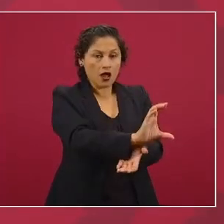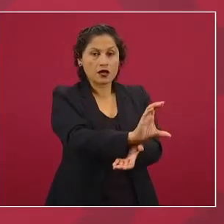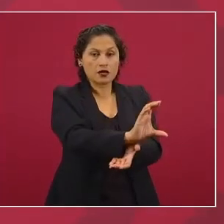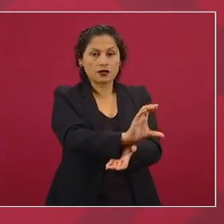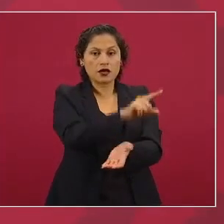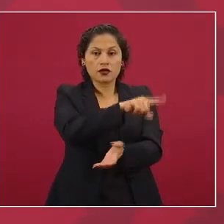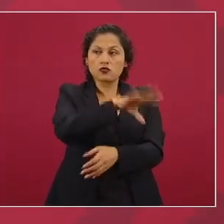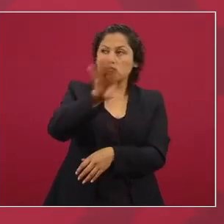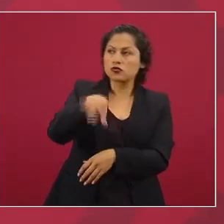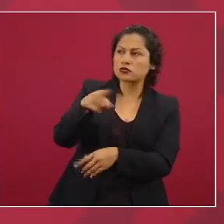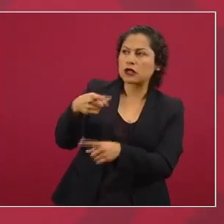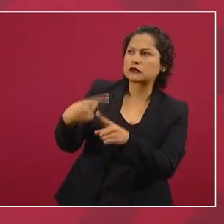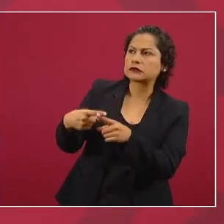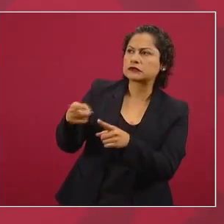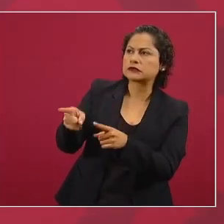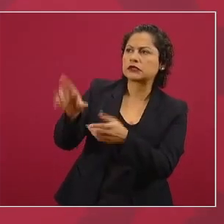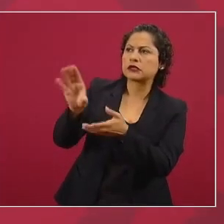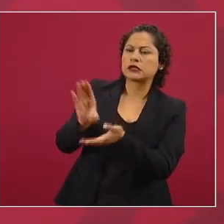condicionante,